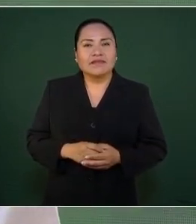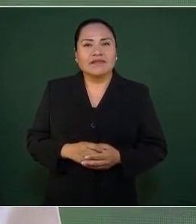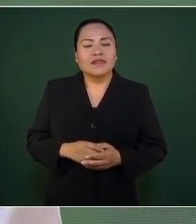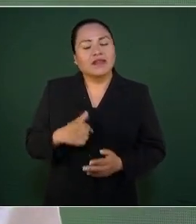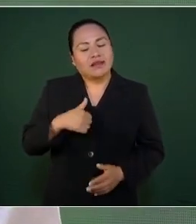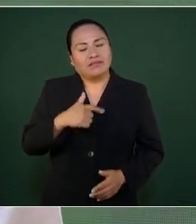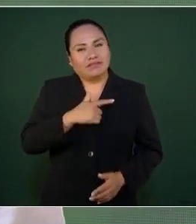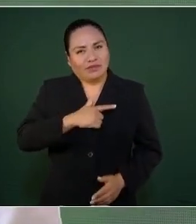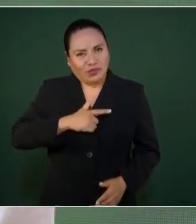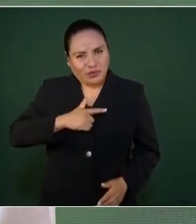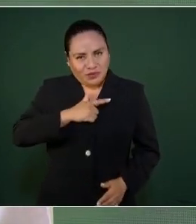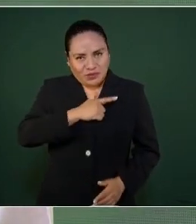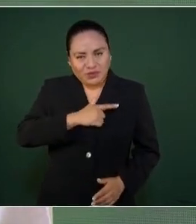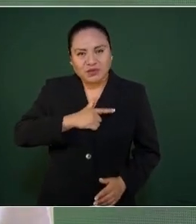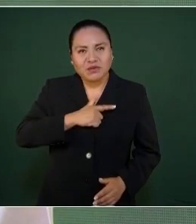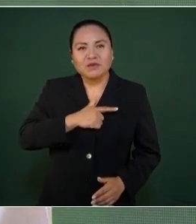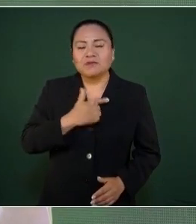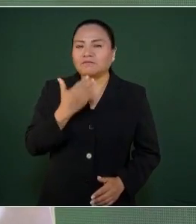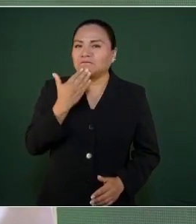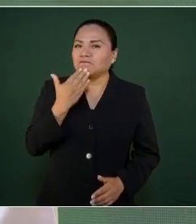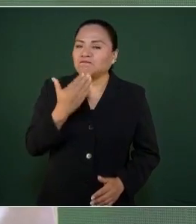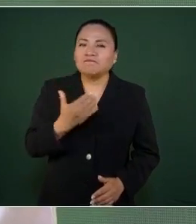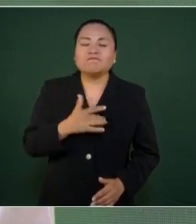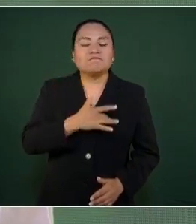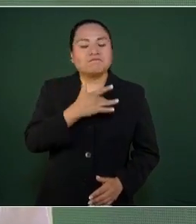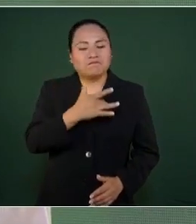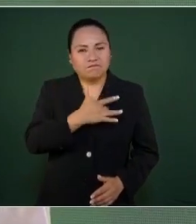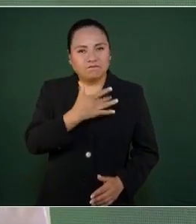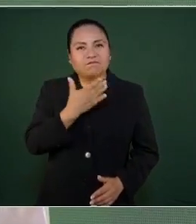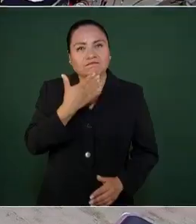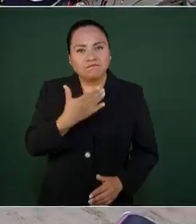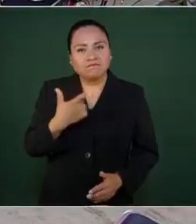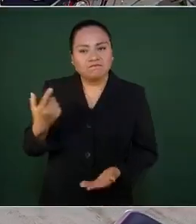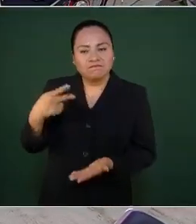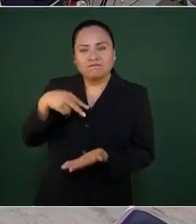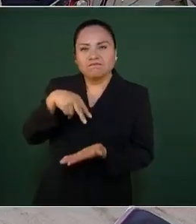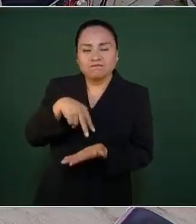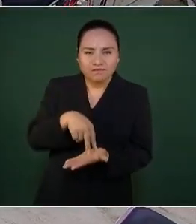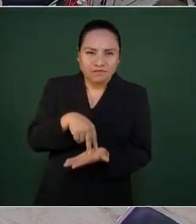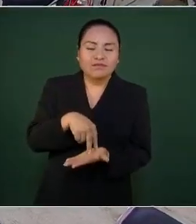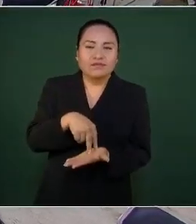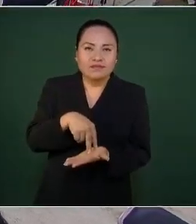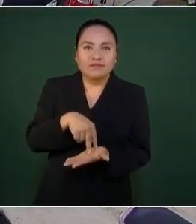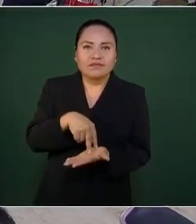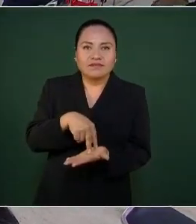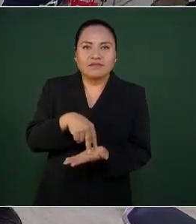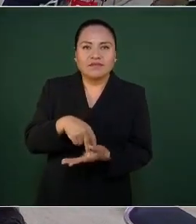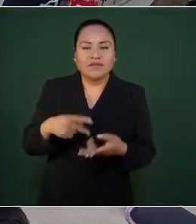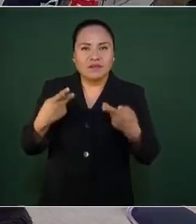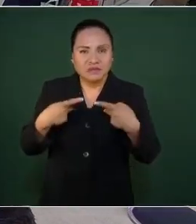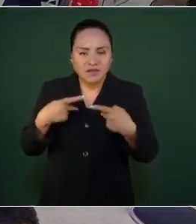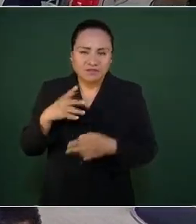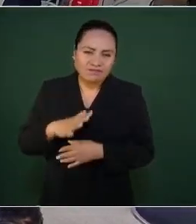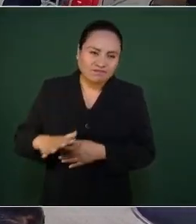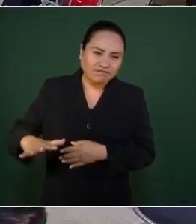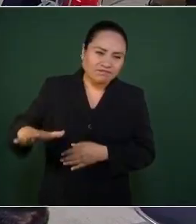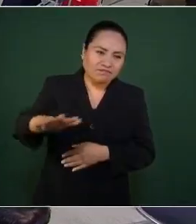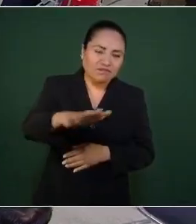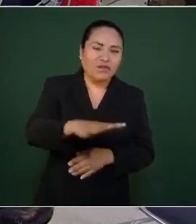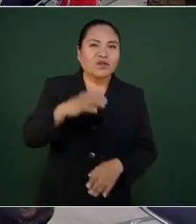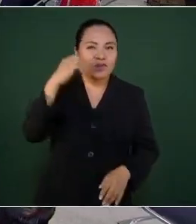muy satisfactorio, nos da muchísimo gusto estar aquí con el pueblo de